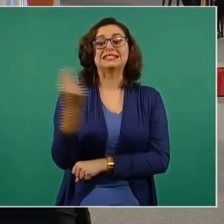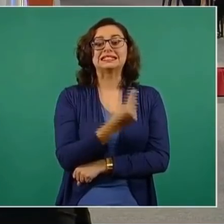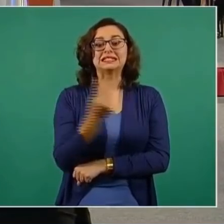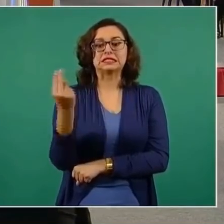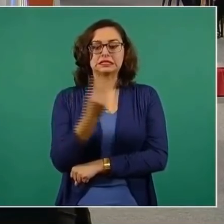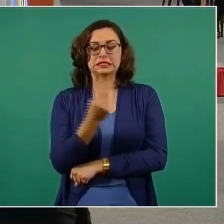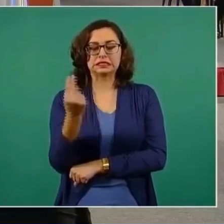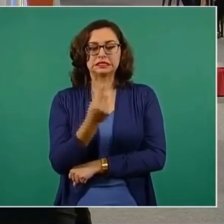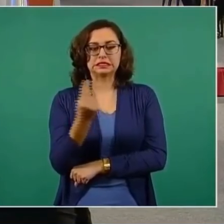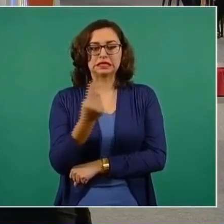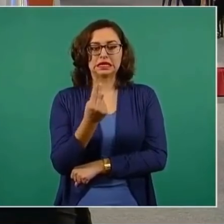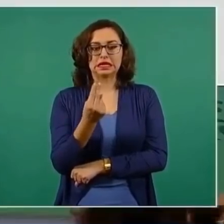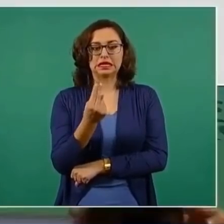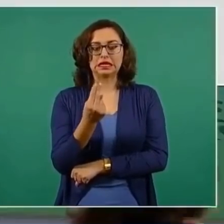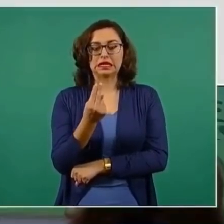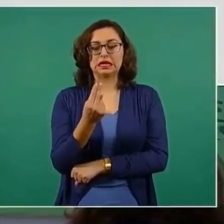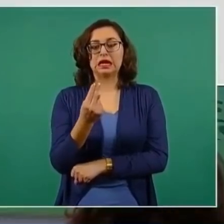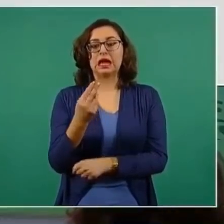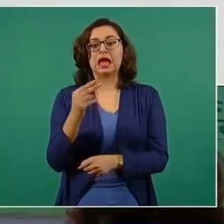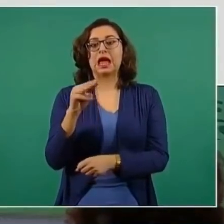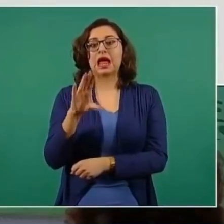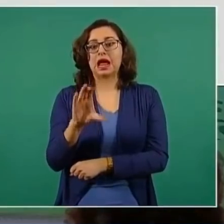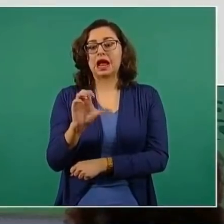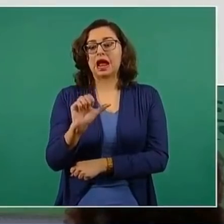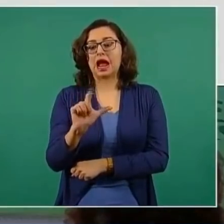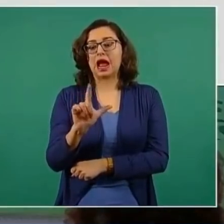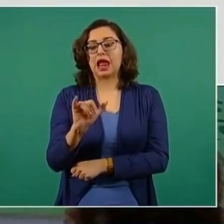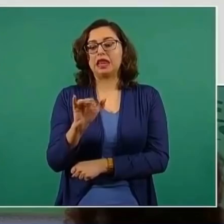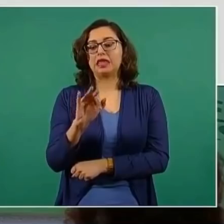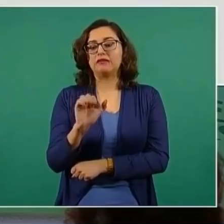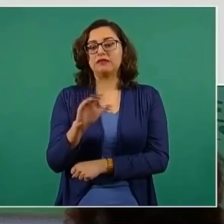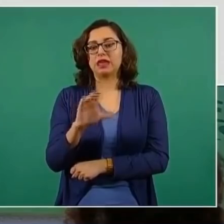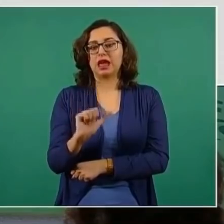necesita mayoría calificada,